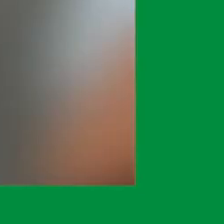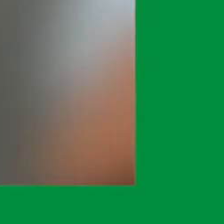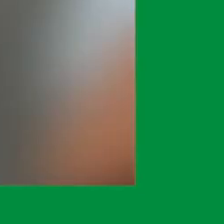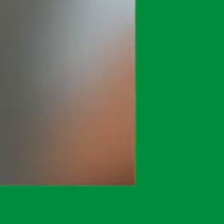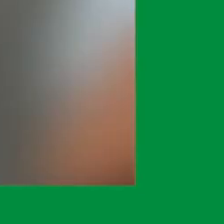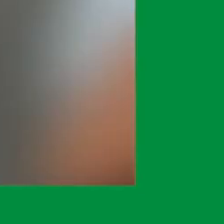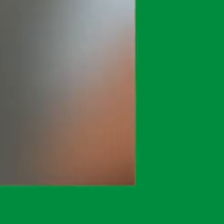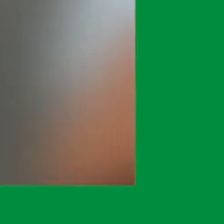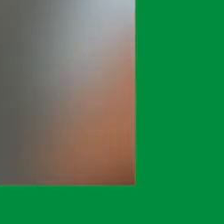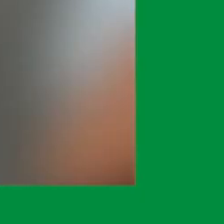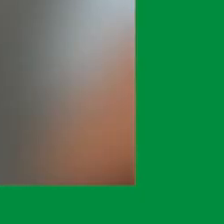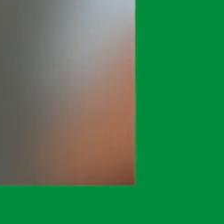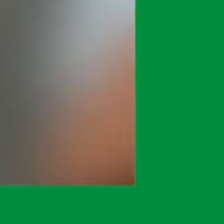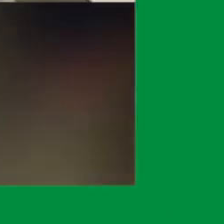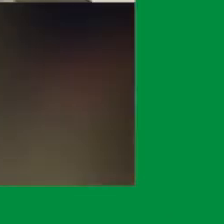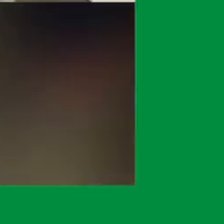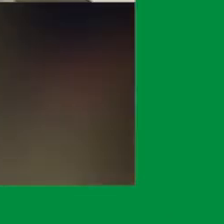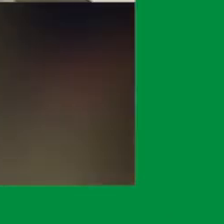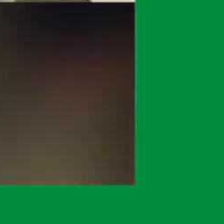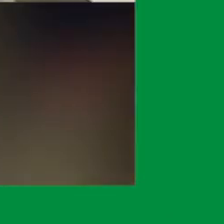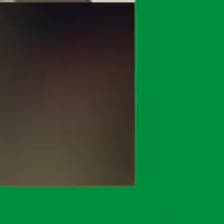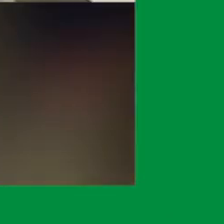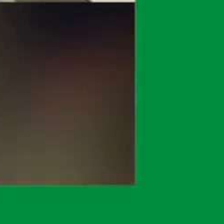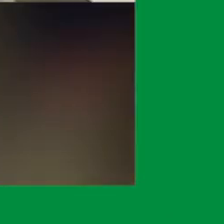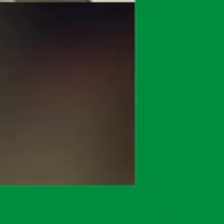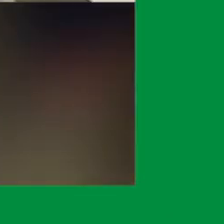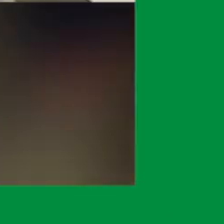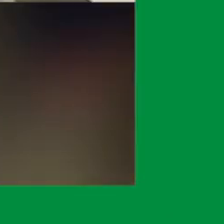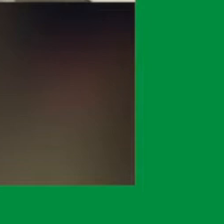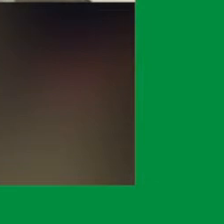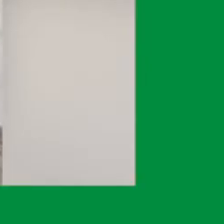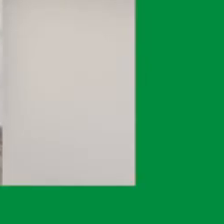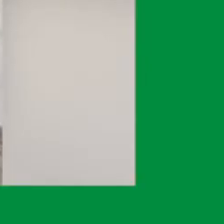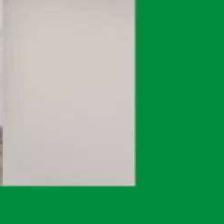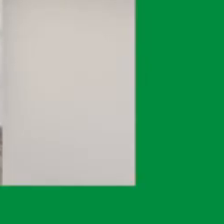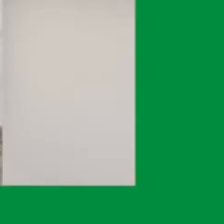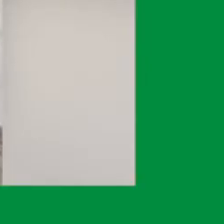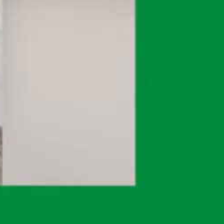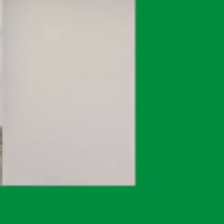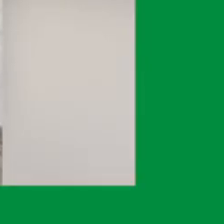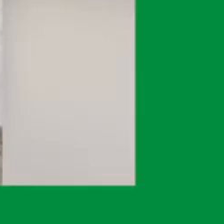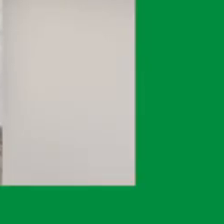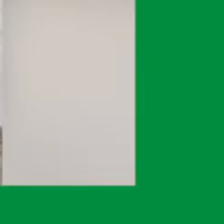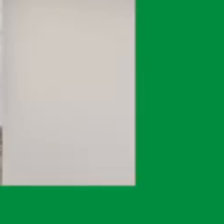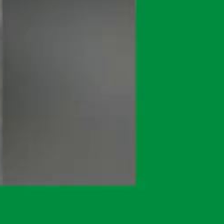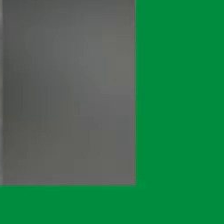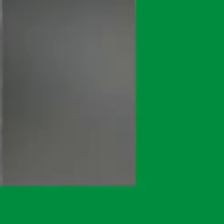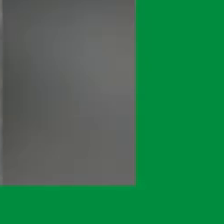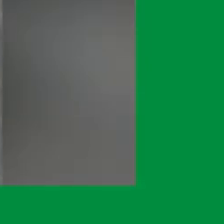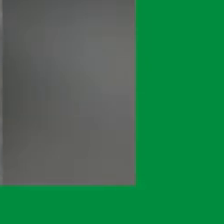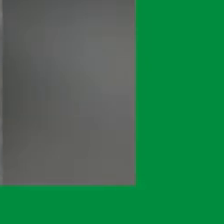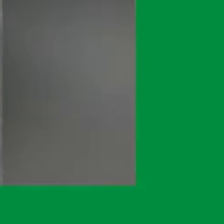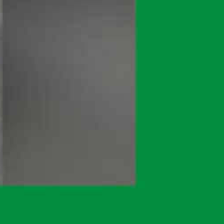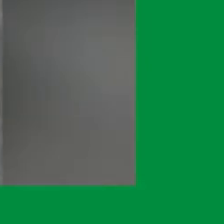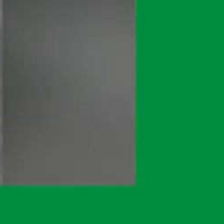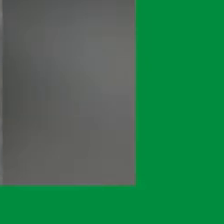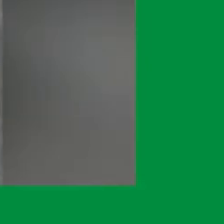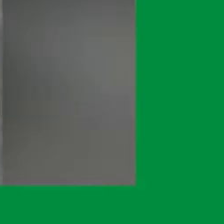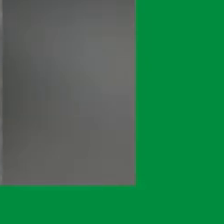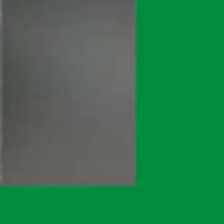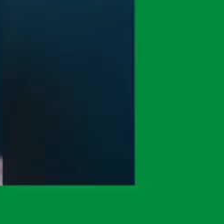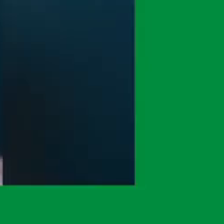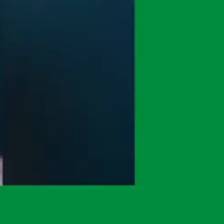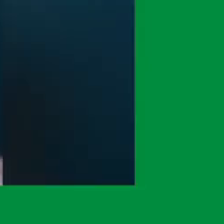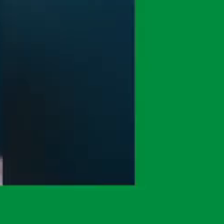mirada tibia, su mundo tan bello y sus corazones tan tiernos, sus juegos de niños y también sus